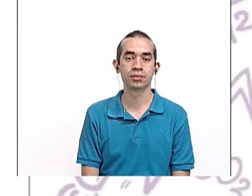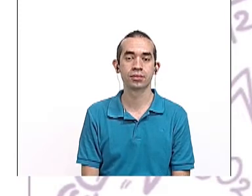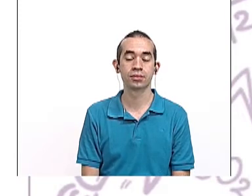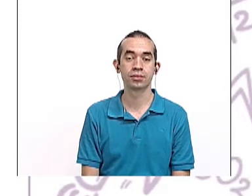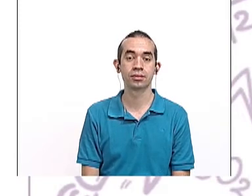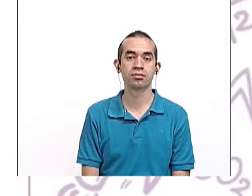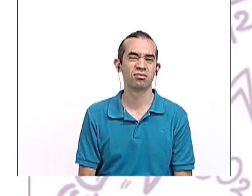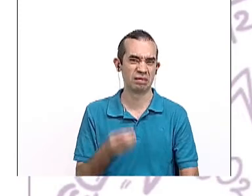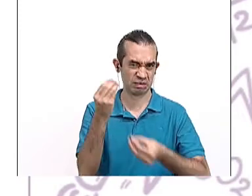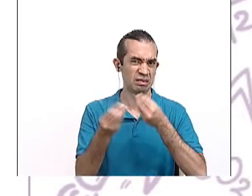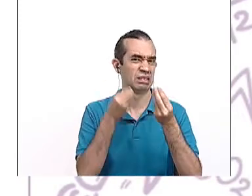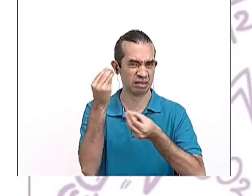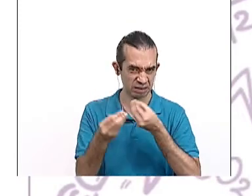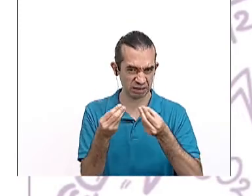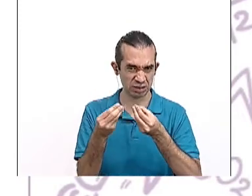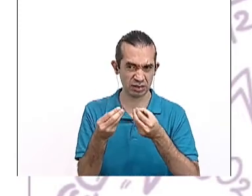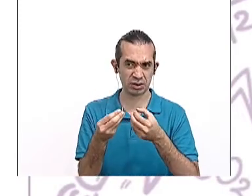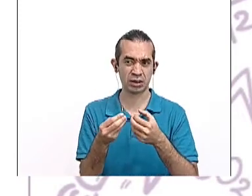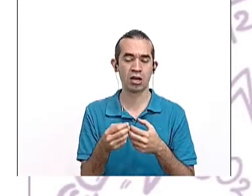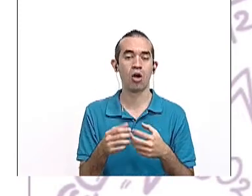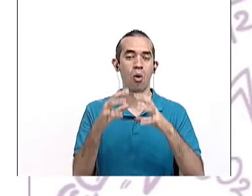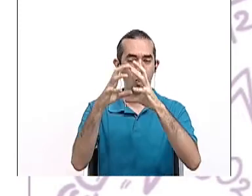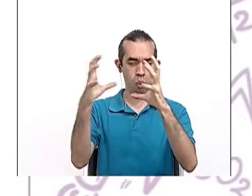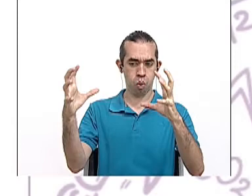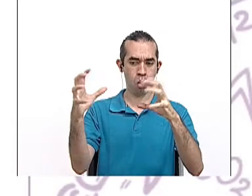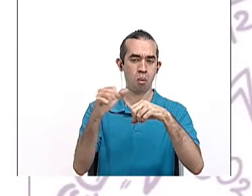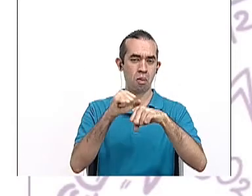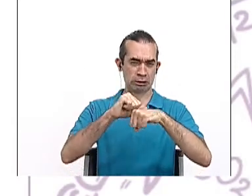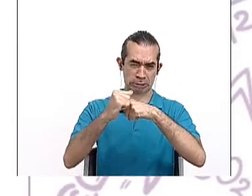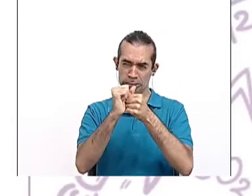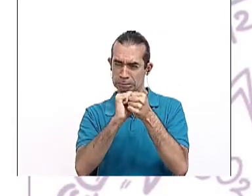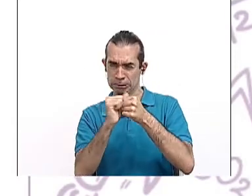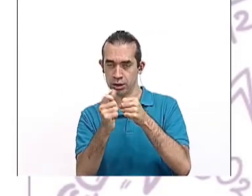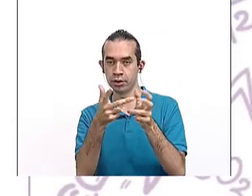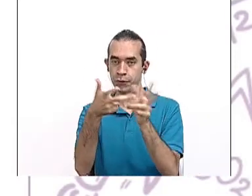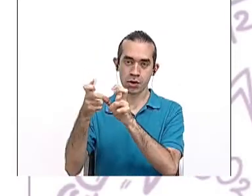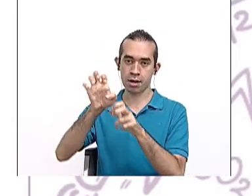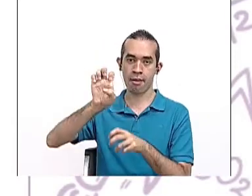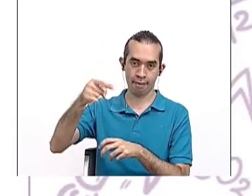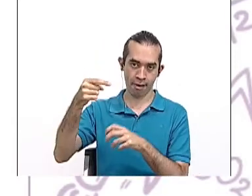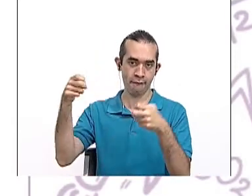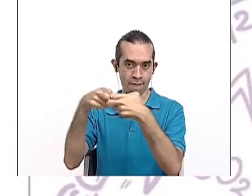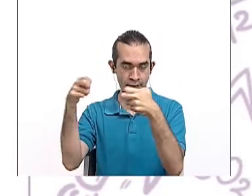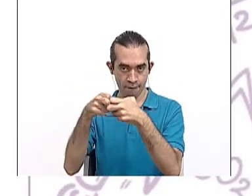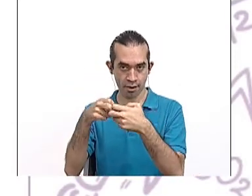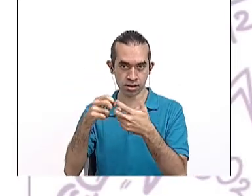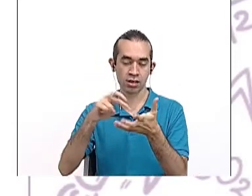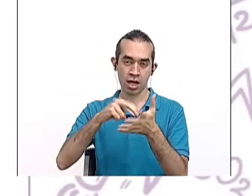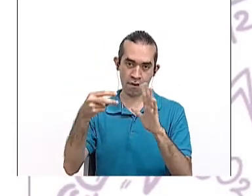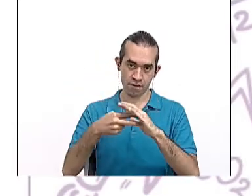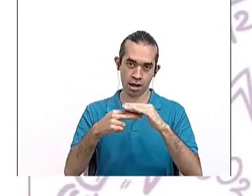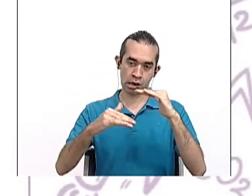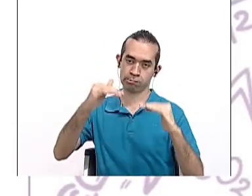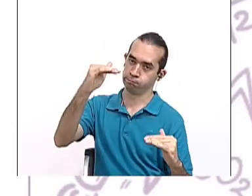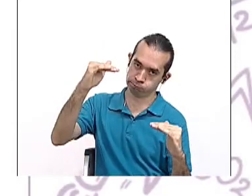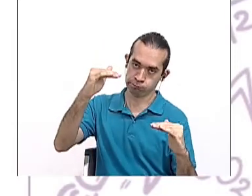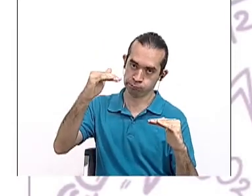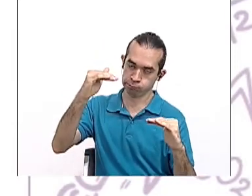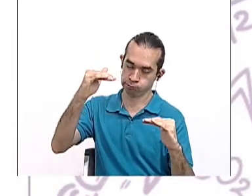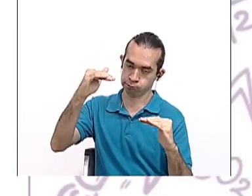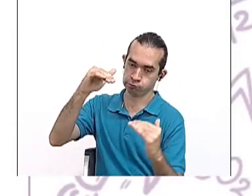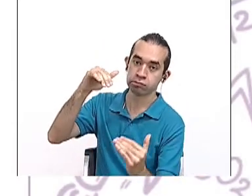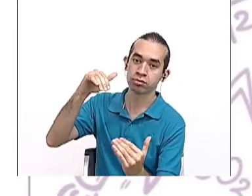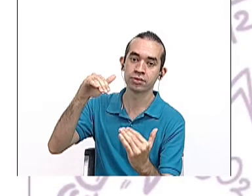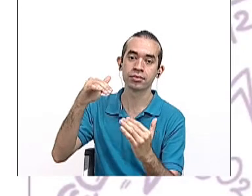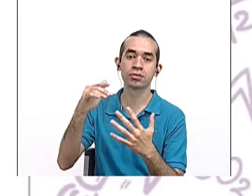Lo que estamos haciendo al flotar el globo es cargarlo eléctricamente. Estamos logrando una distribución desigual de las cargas. La